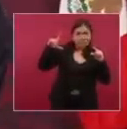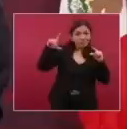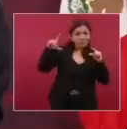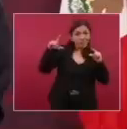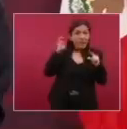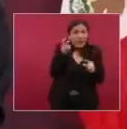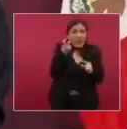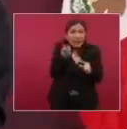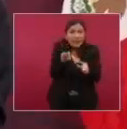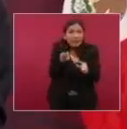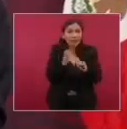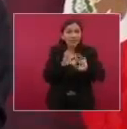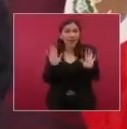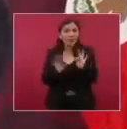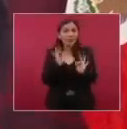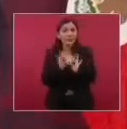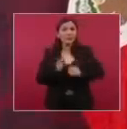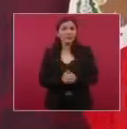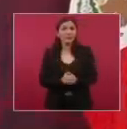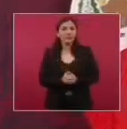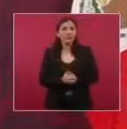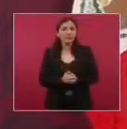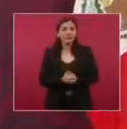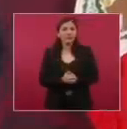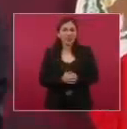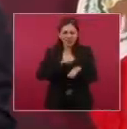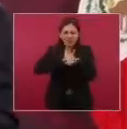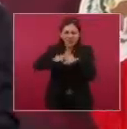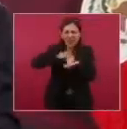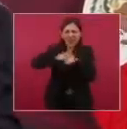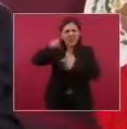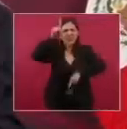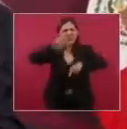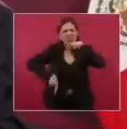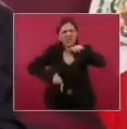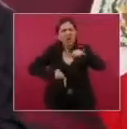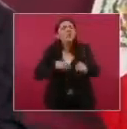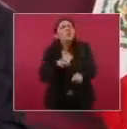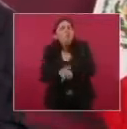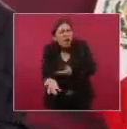eso es A quién se le quitan derechos